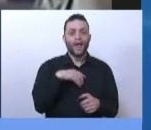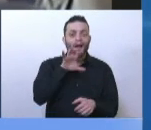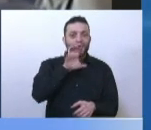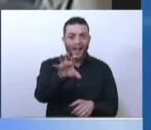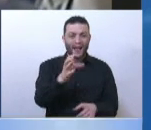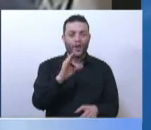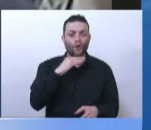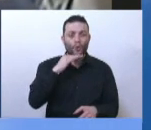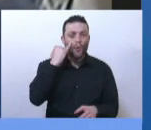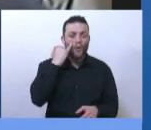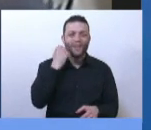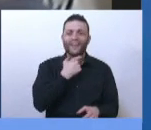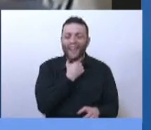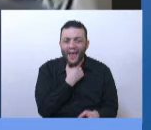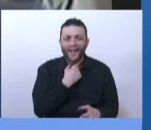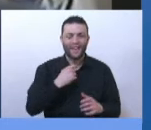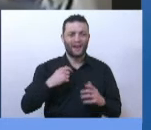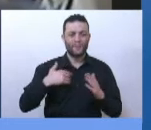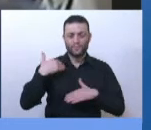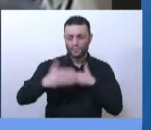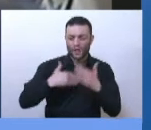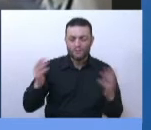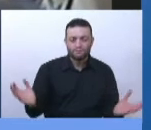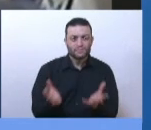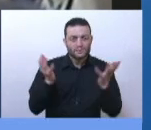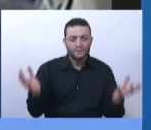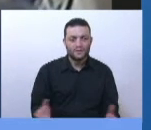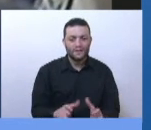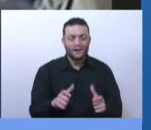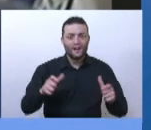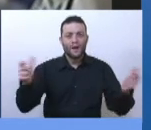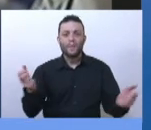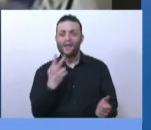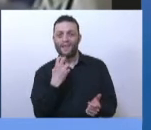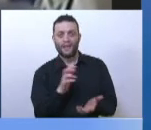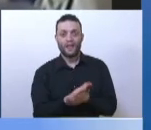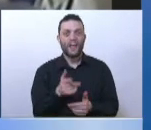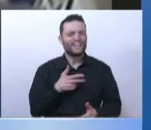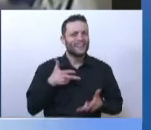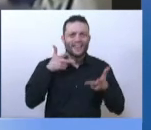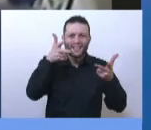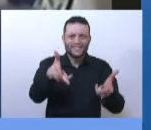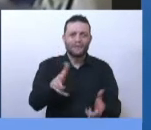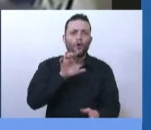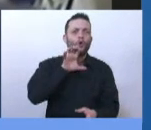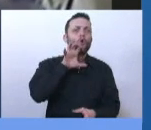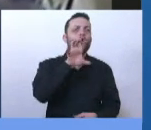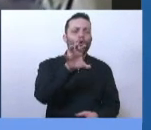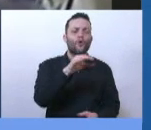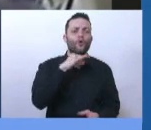esta gestión desde el 2015 a esta parte, diciendo Jujuy Energía